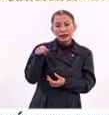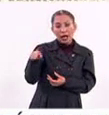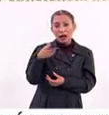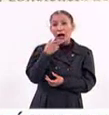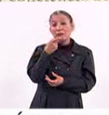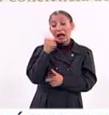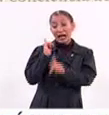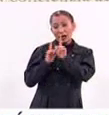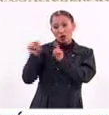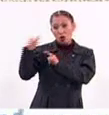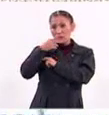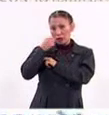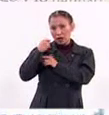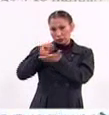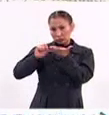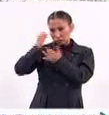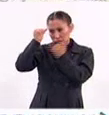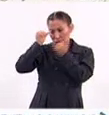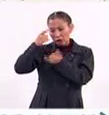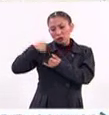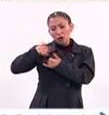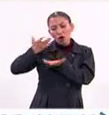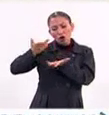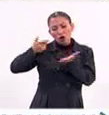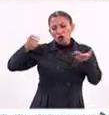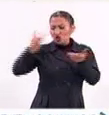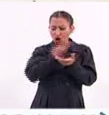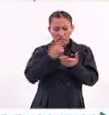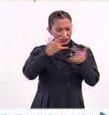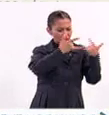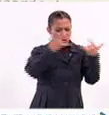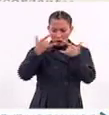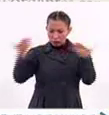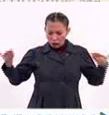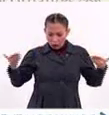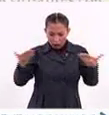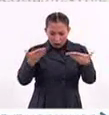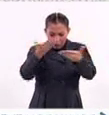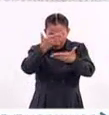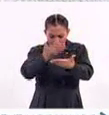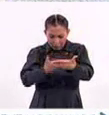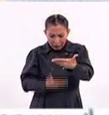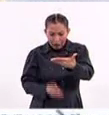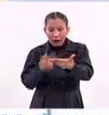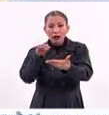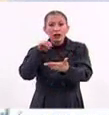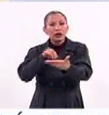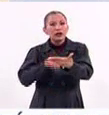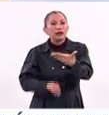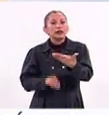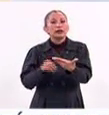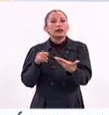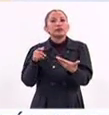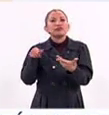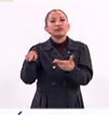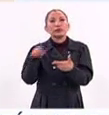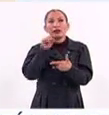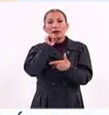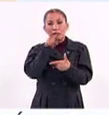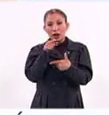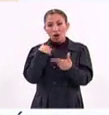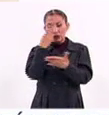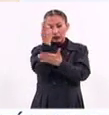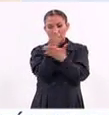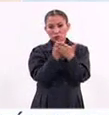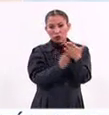como habla griego, pues le dijo, voy a acercar estas dos cosas. Y bueno, pues todo esto se hizo también con